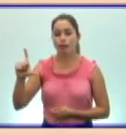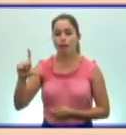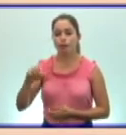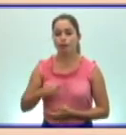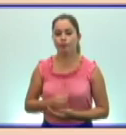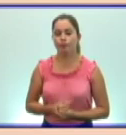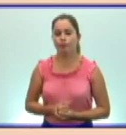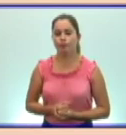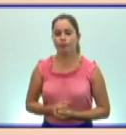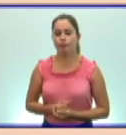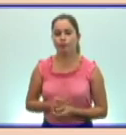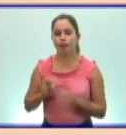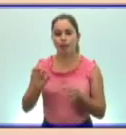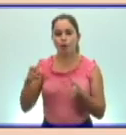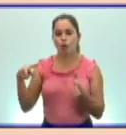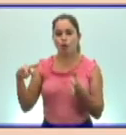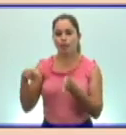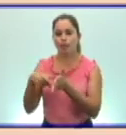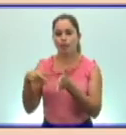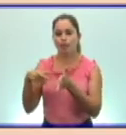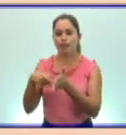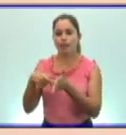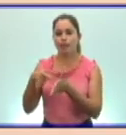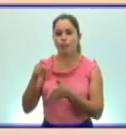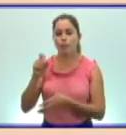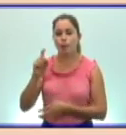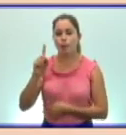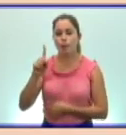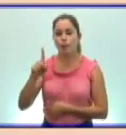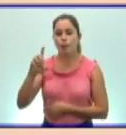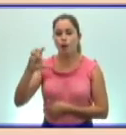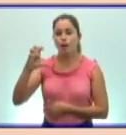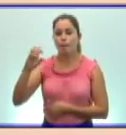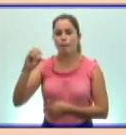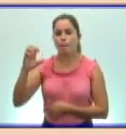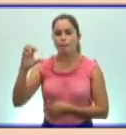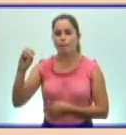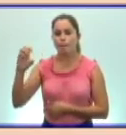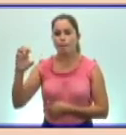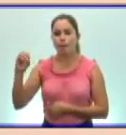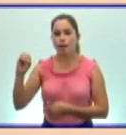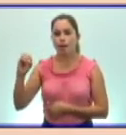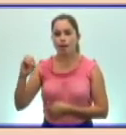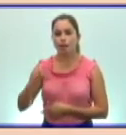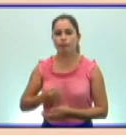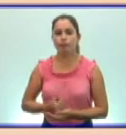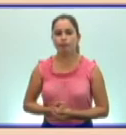Estos 100 mililitros, si los dividimos por 1000, pues sencillamente